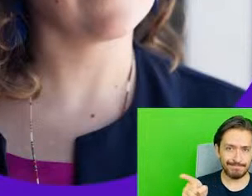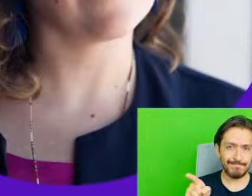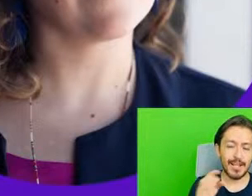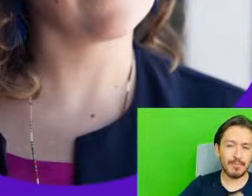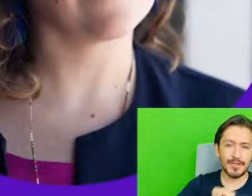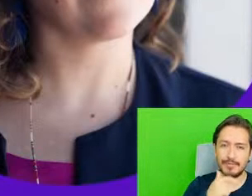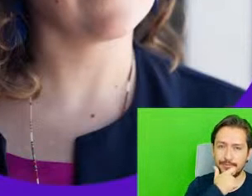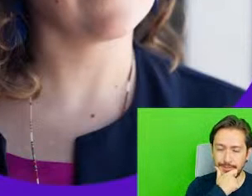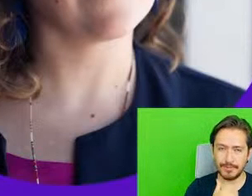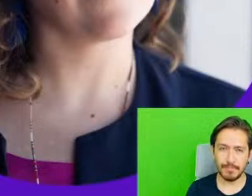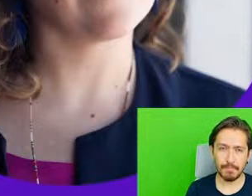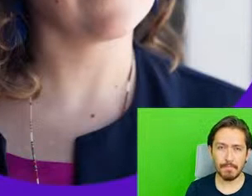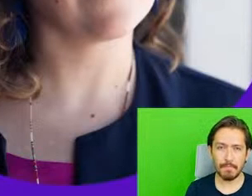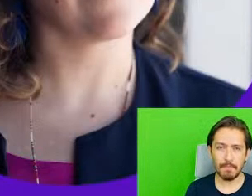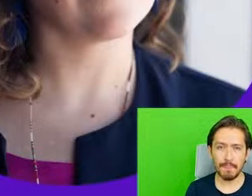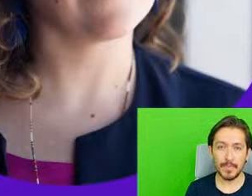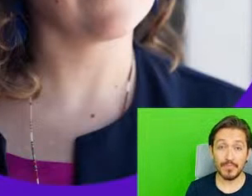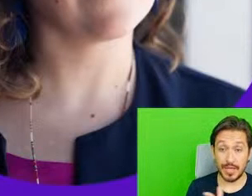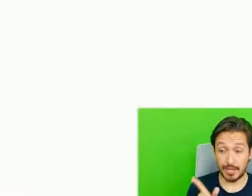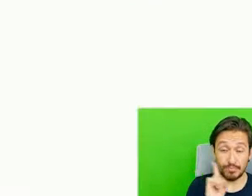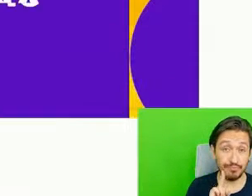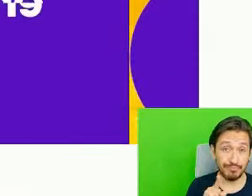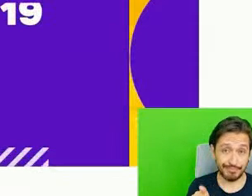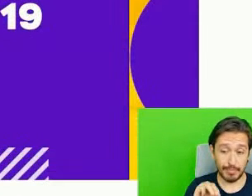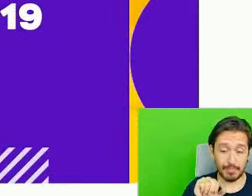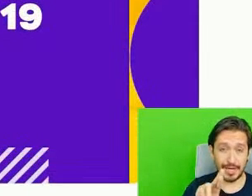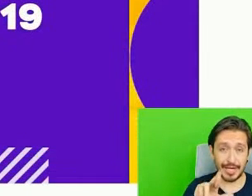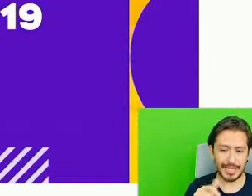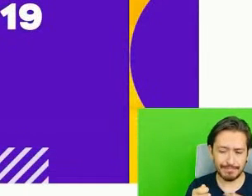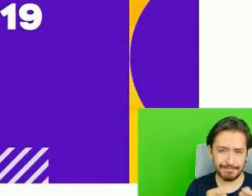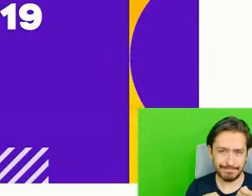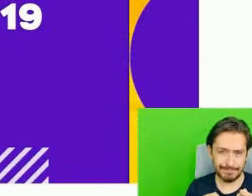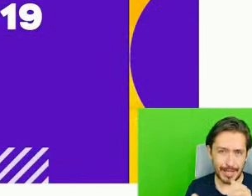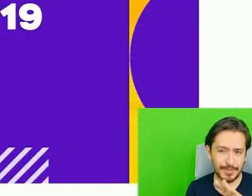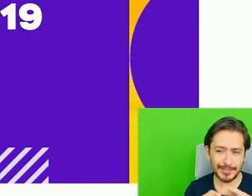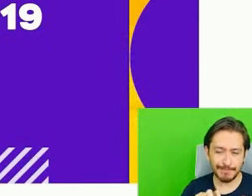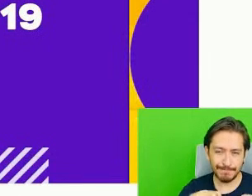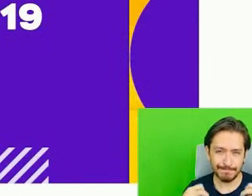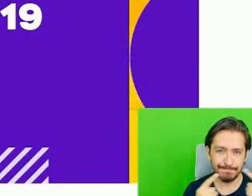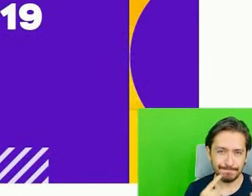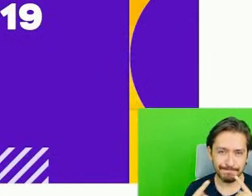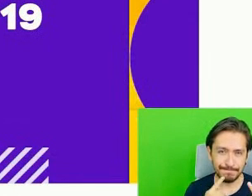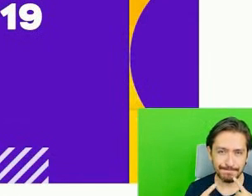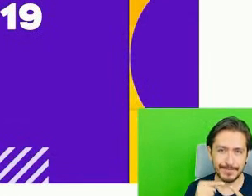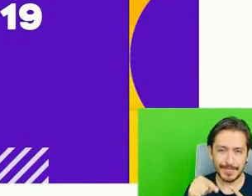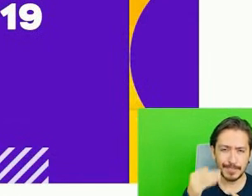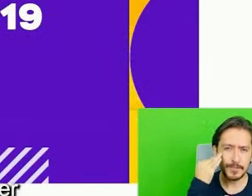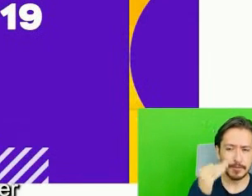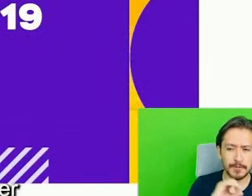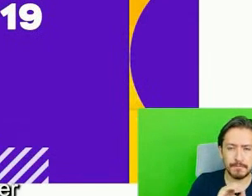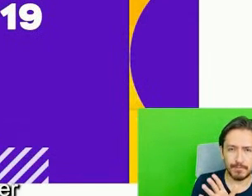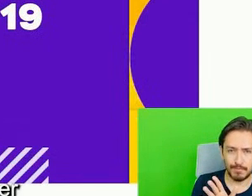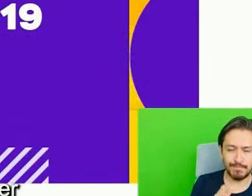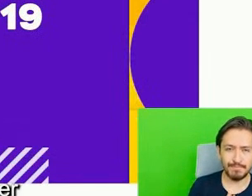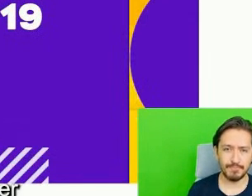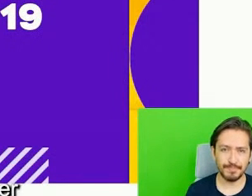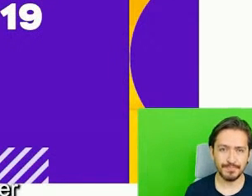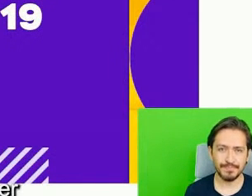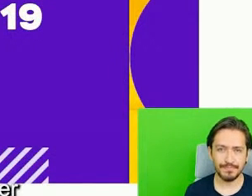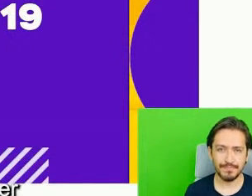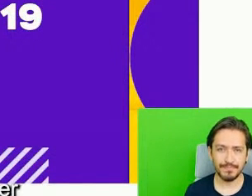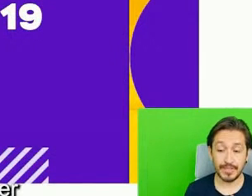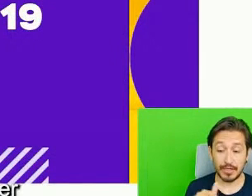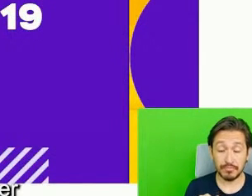British Council México, quien moderará la mesa Innovación Ciudadana en tiempos de COVID-19. En este espacio